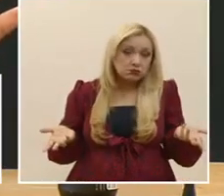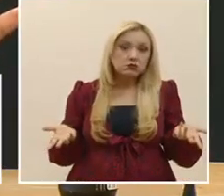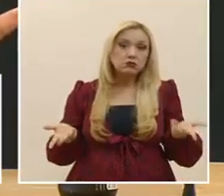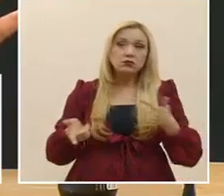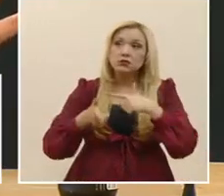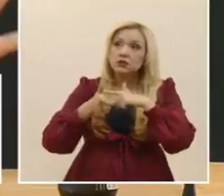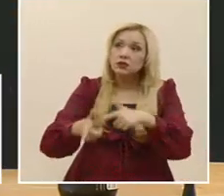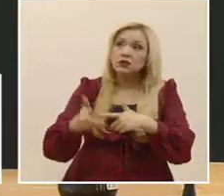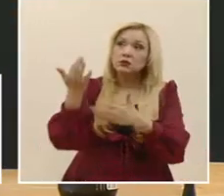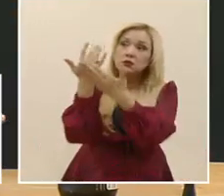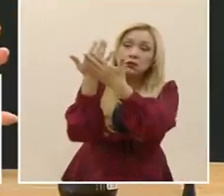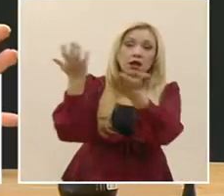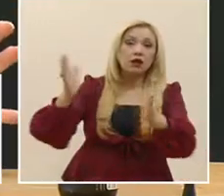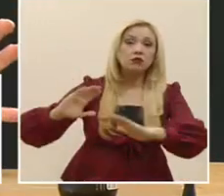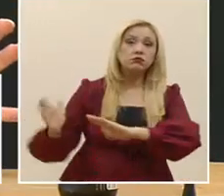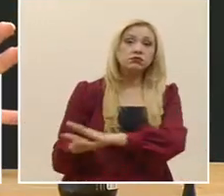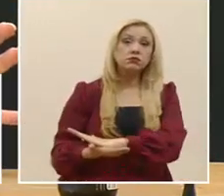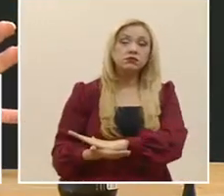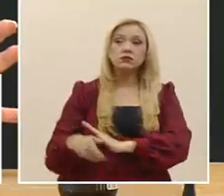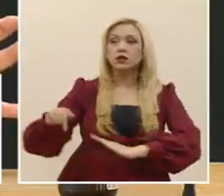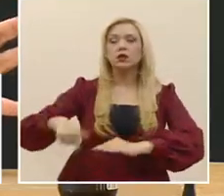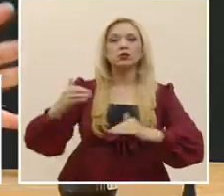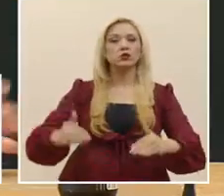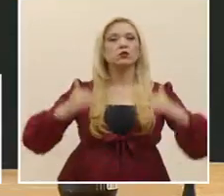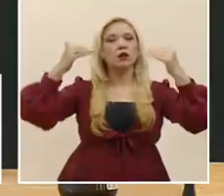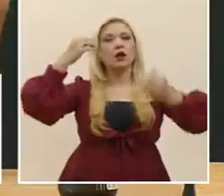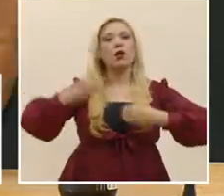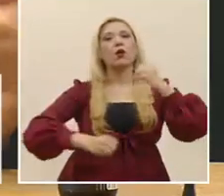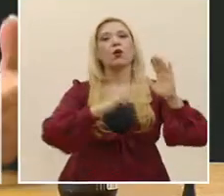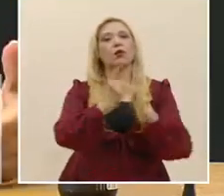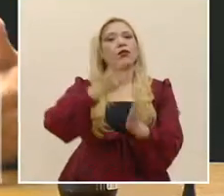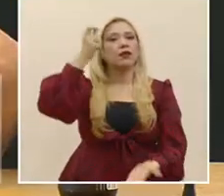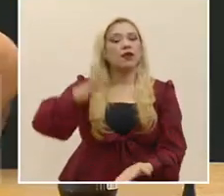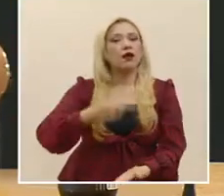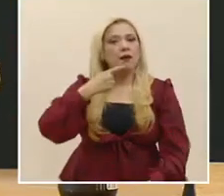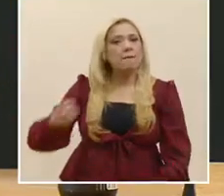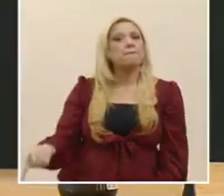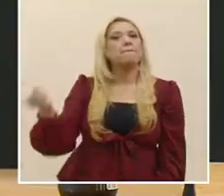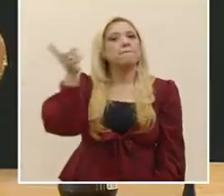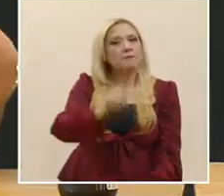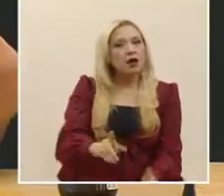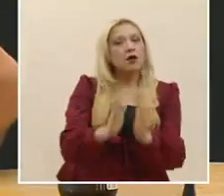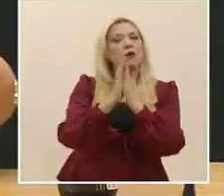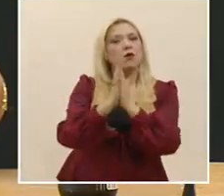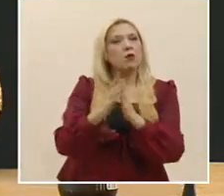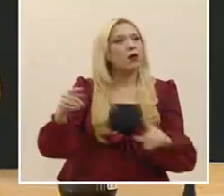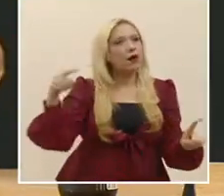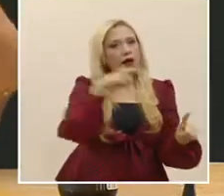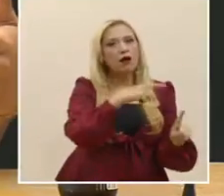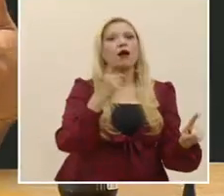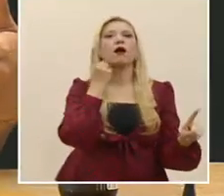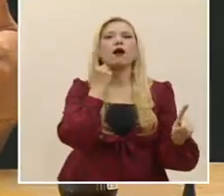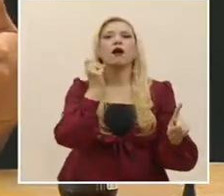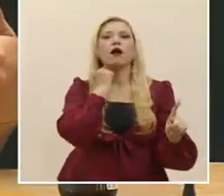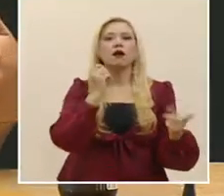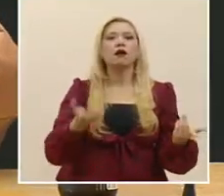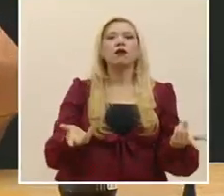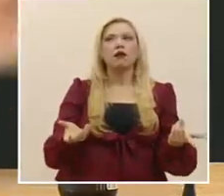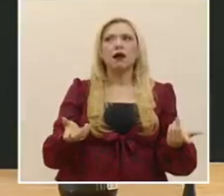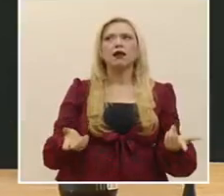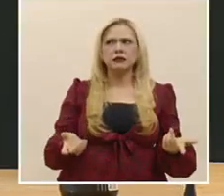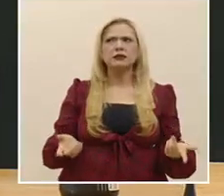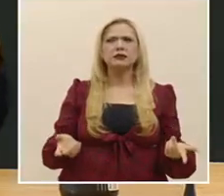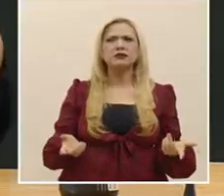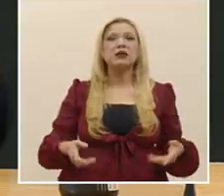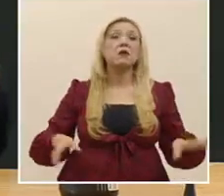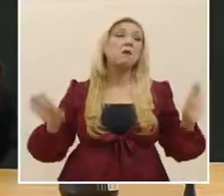ahí pendiente porque la Suprema Corte de Justicia de la Nación hizo el mandato hacia el legislador y las legisladoras y